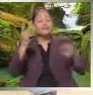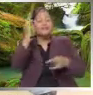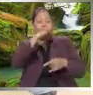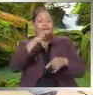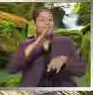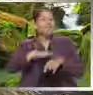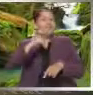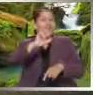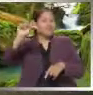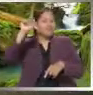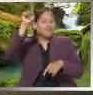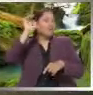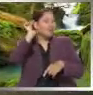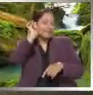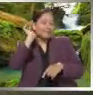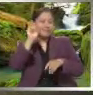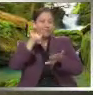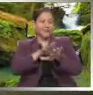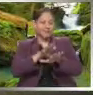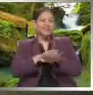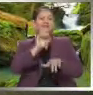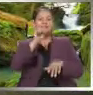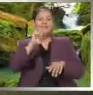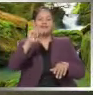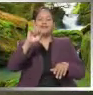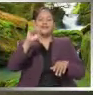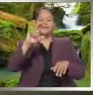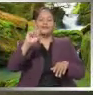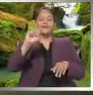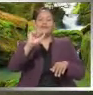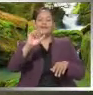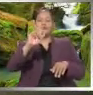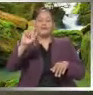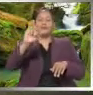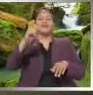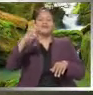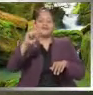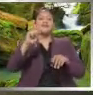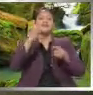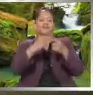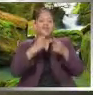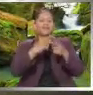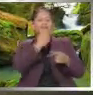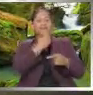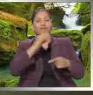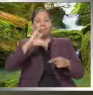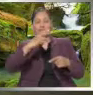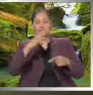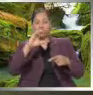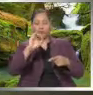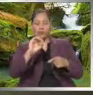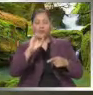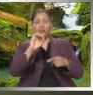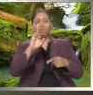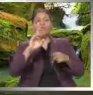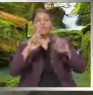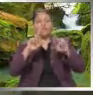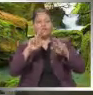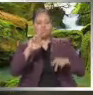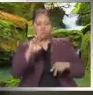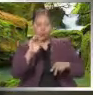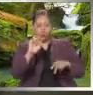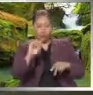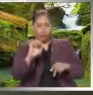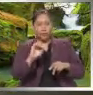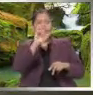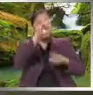famosas de Tlalpan, que es la de Jesús Arriaga, mejor conocido como Robin Hood o Chucho el Roto, que precisamente en esta casa que